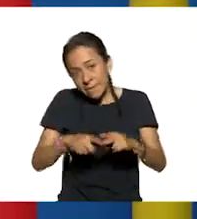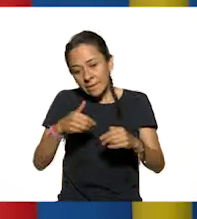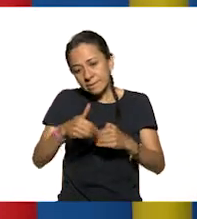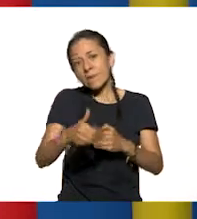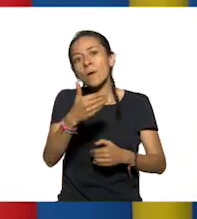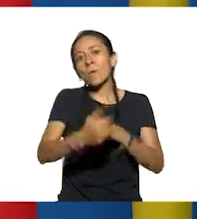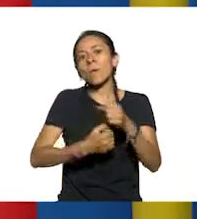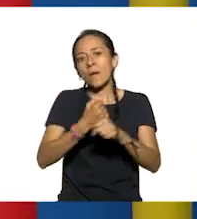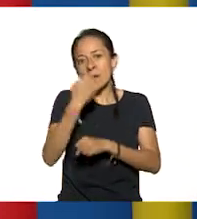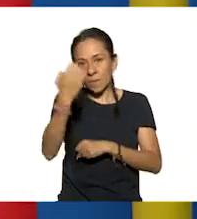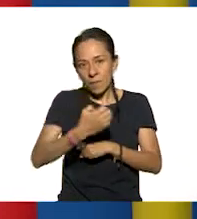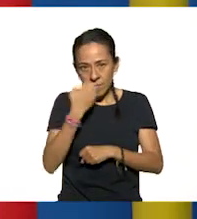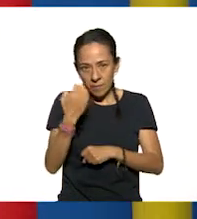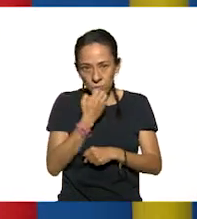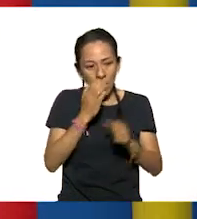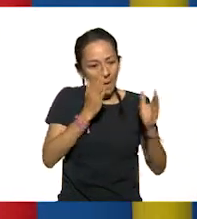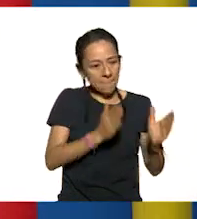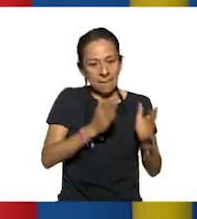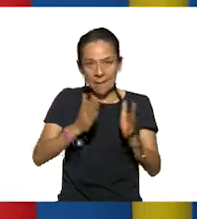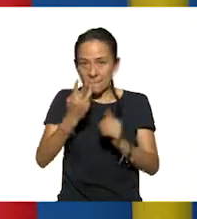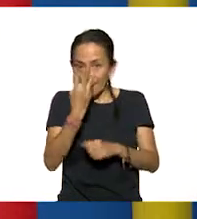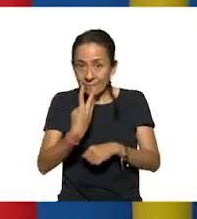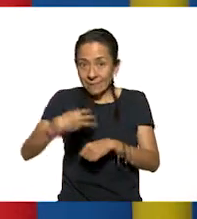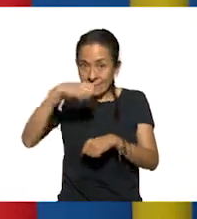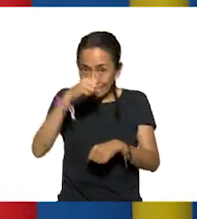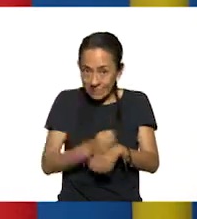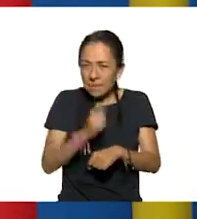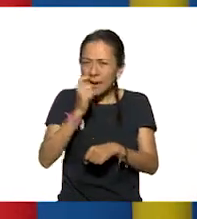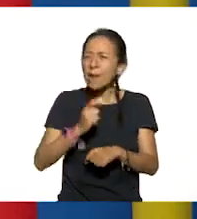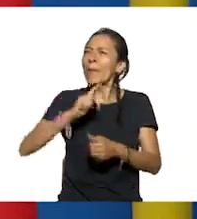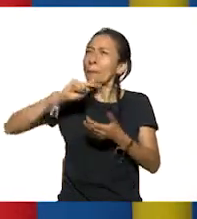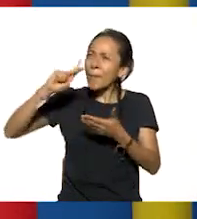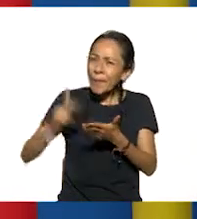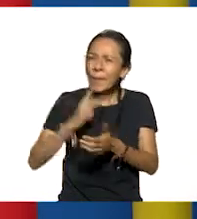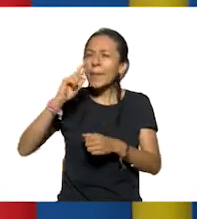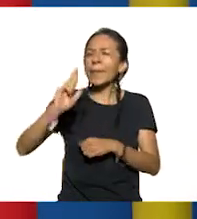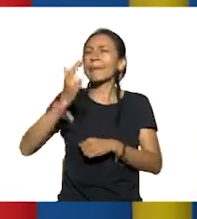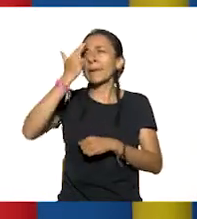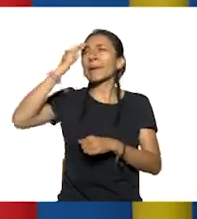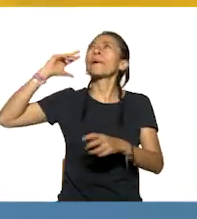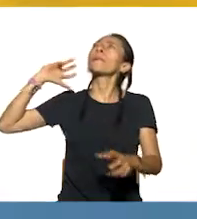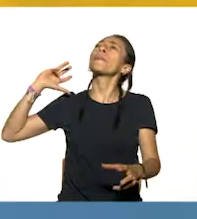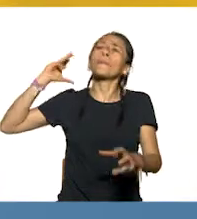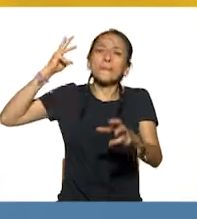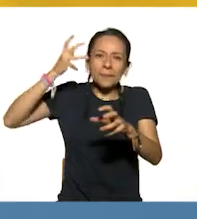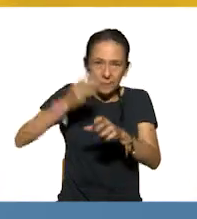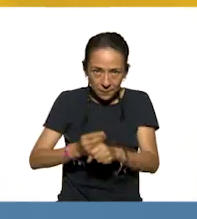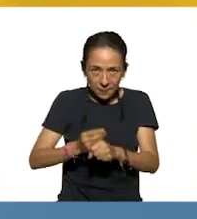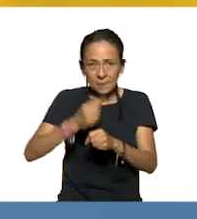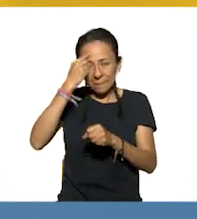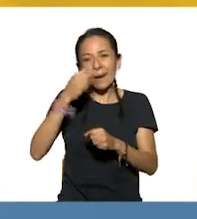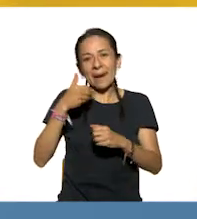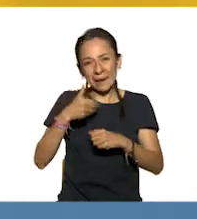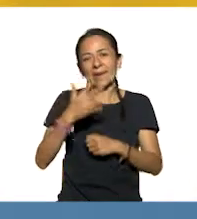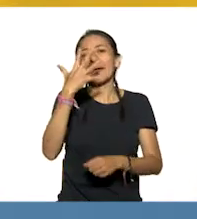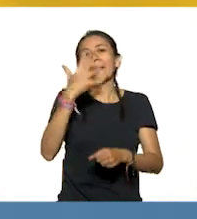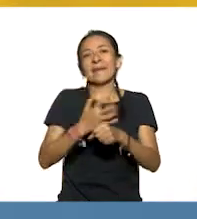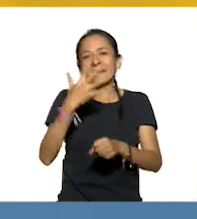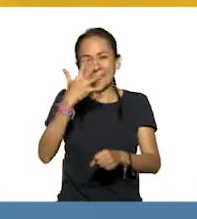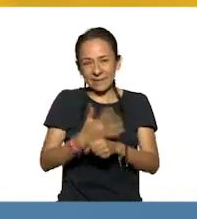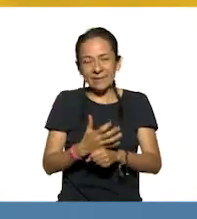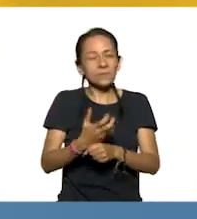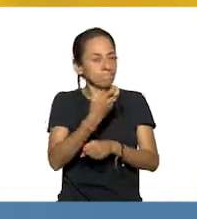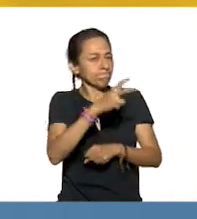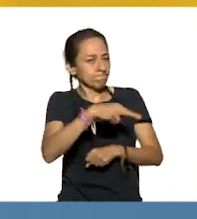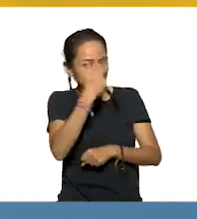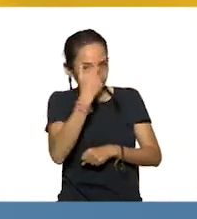haciendo un breve recorrido por los temas que estudiaremos a lo largo de todo quinto de primaria. Así es, Jenny. La clase pasada hablamos un